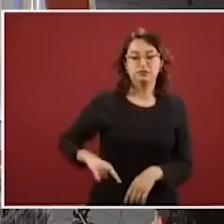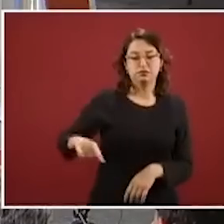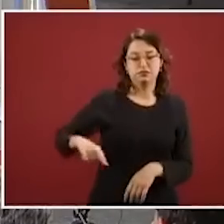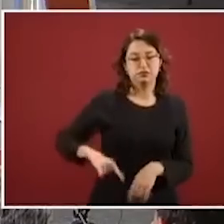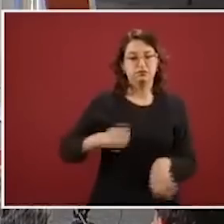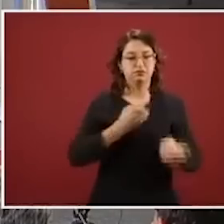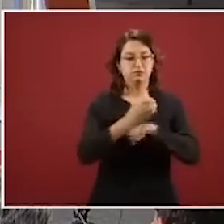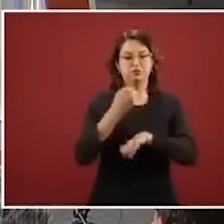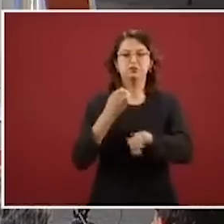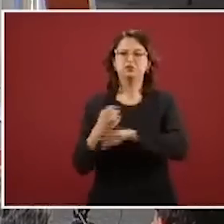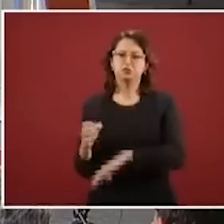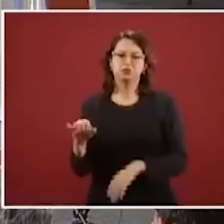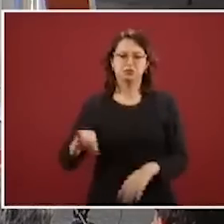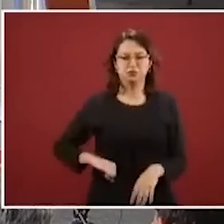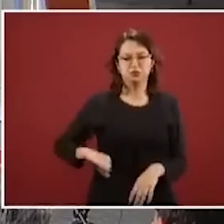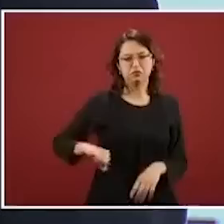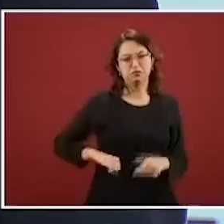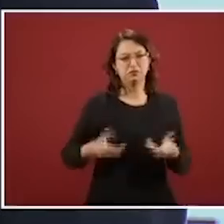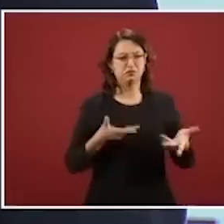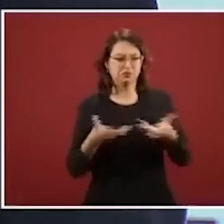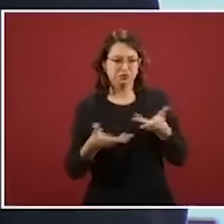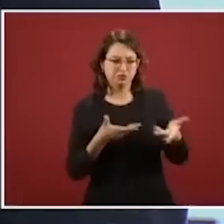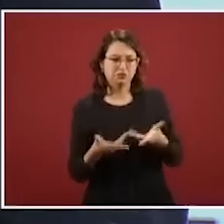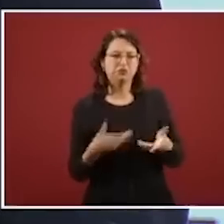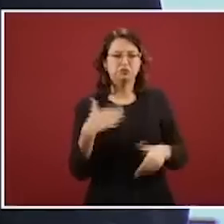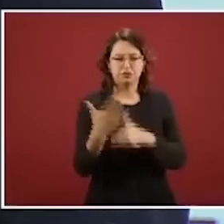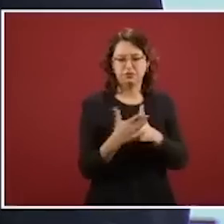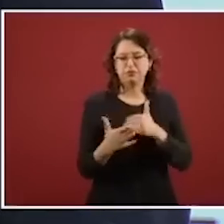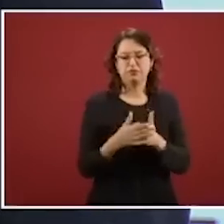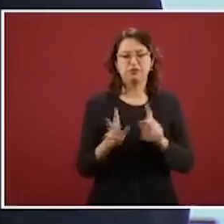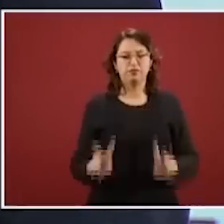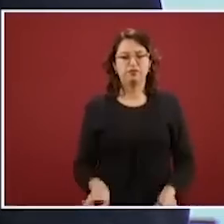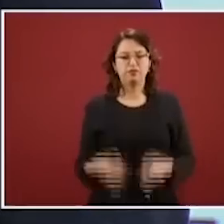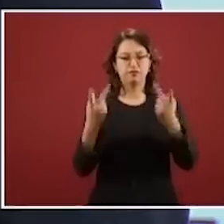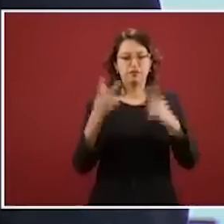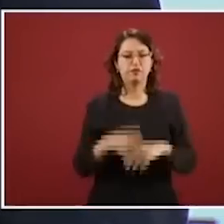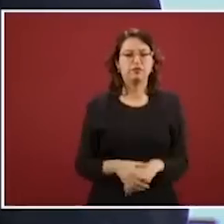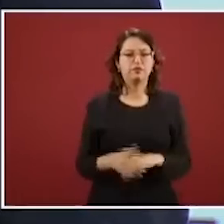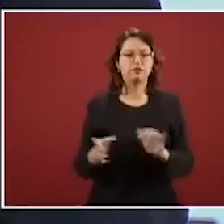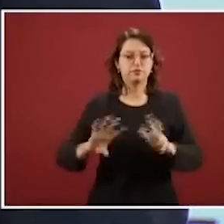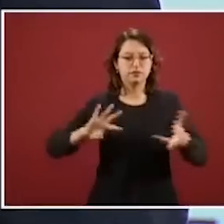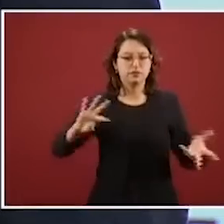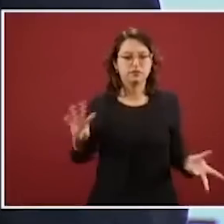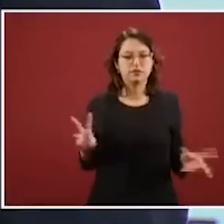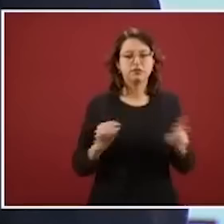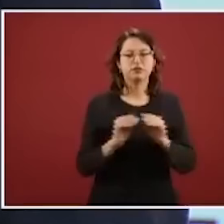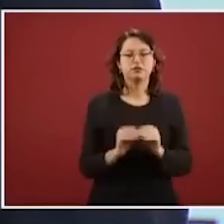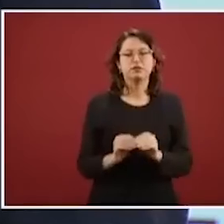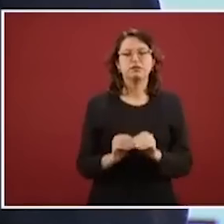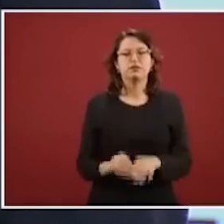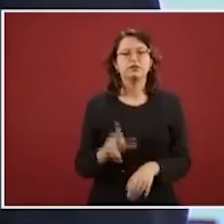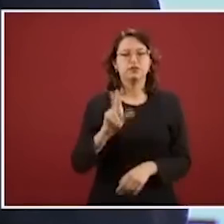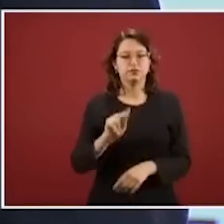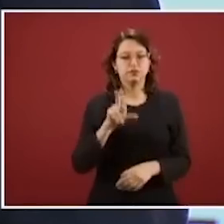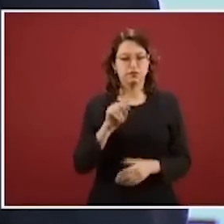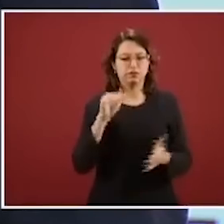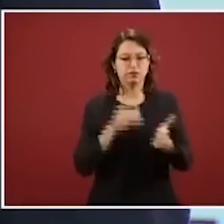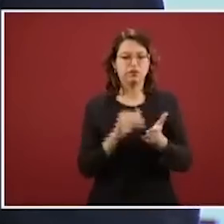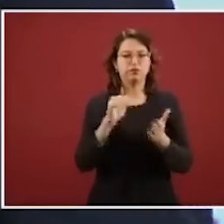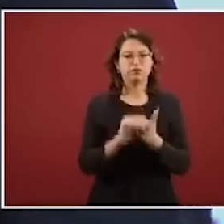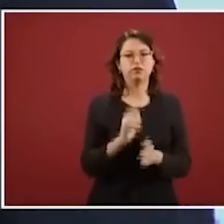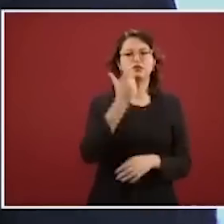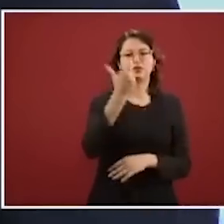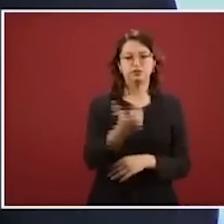mostraron su interés y los estamos comercializando con ellos, estaríamos hablando de una cifra de aproximadamente 80 millones de